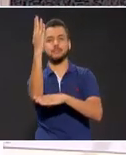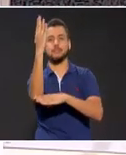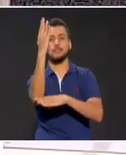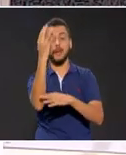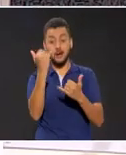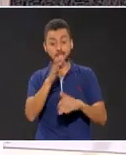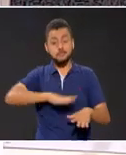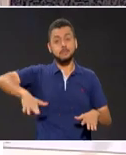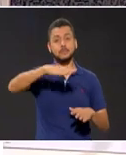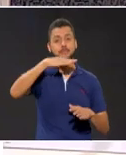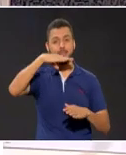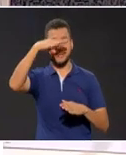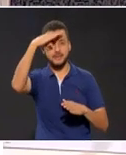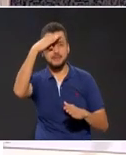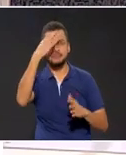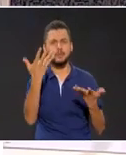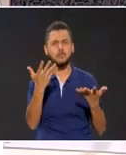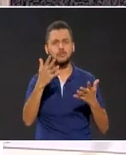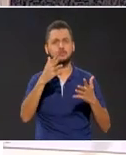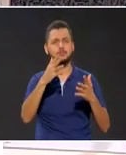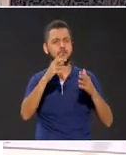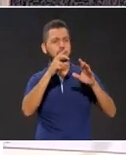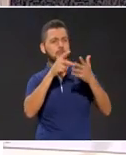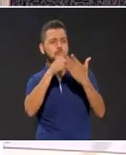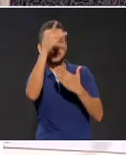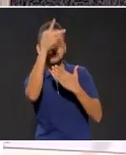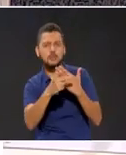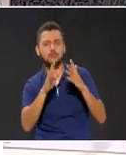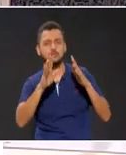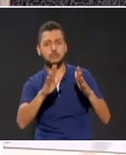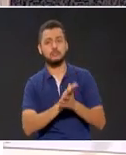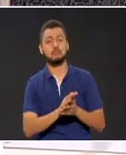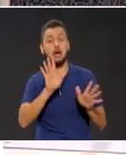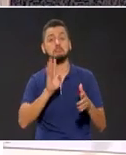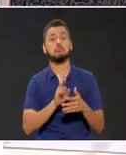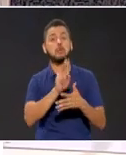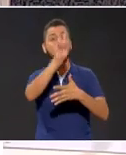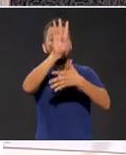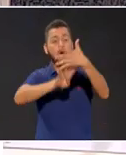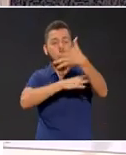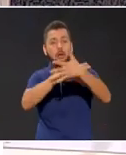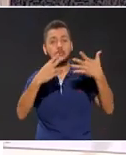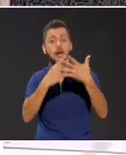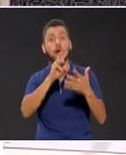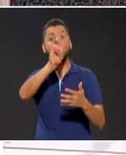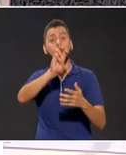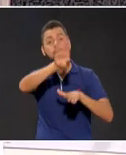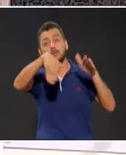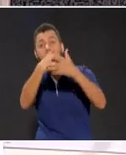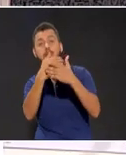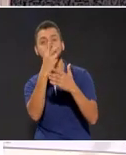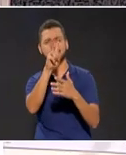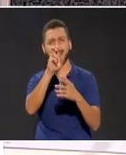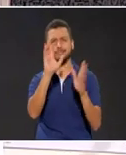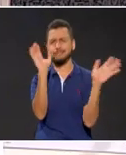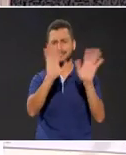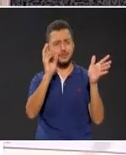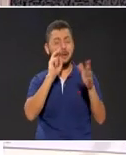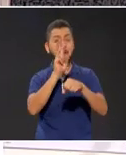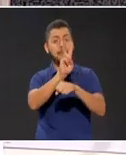que vamos a empezar a borrar fronteras, a borrar horarios. Nosotros nos tenemos que poder comunicar con el resto del mundo en